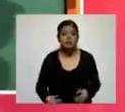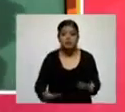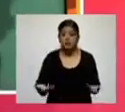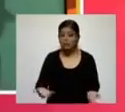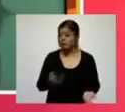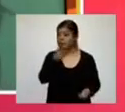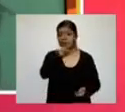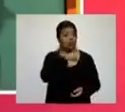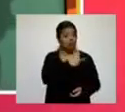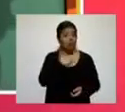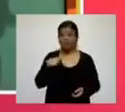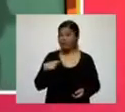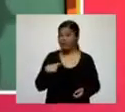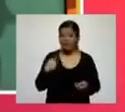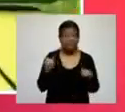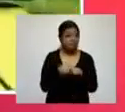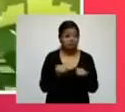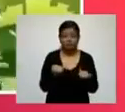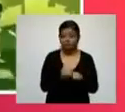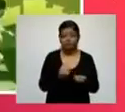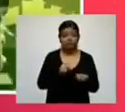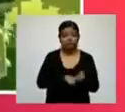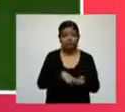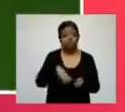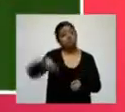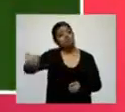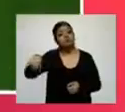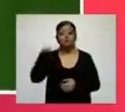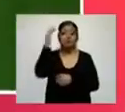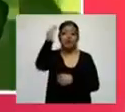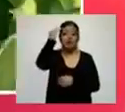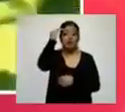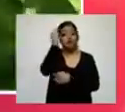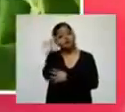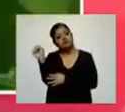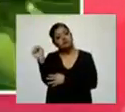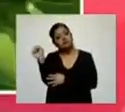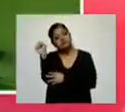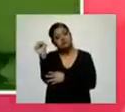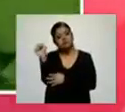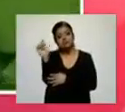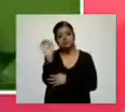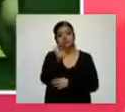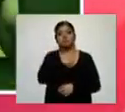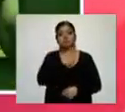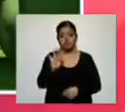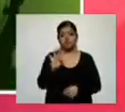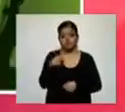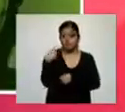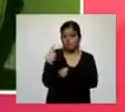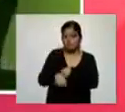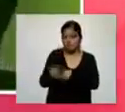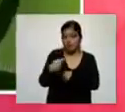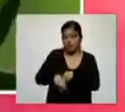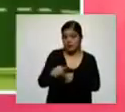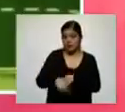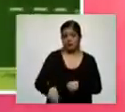tampoco debéis sacar los brazos o la cabeza por la ventana. Puede ser muy